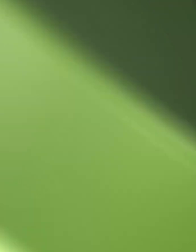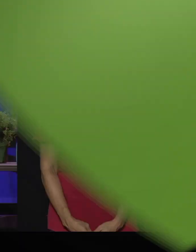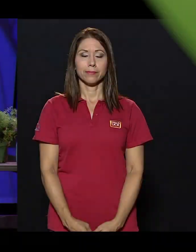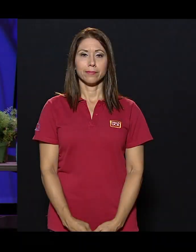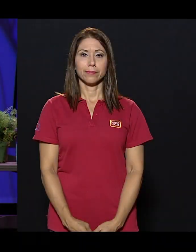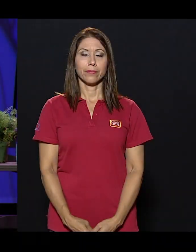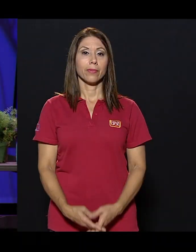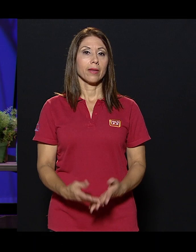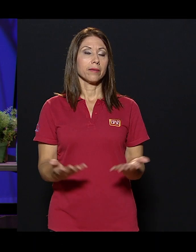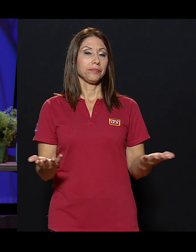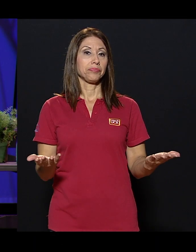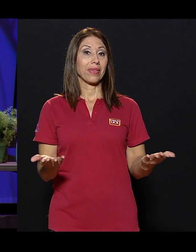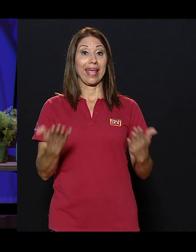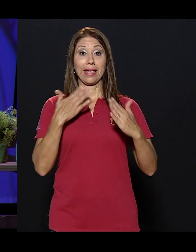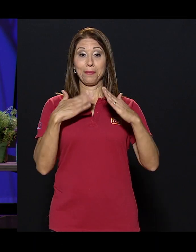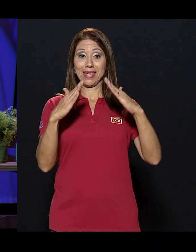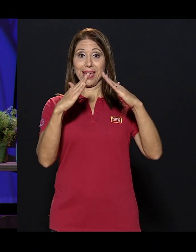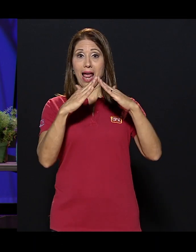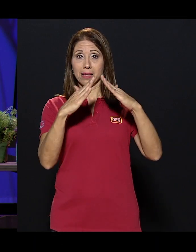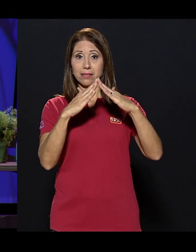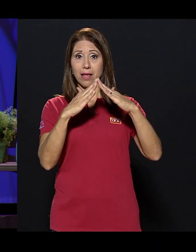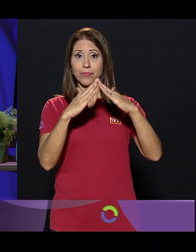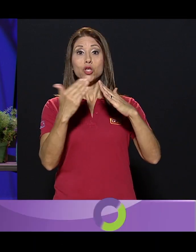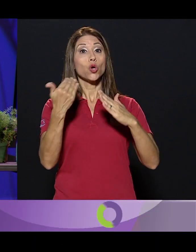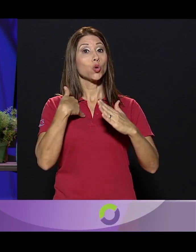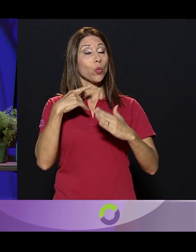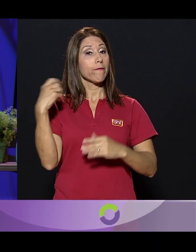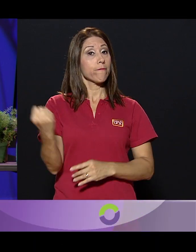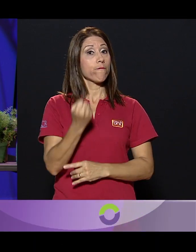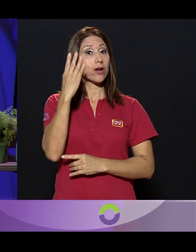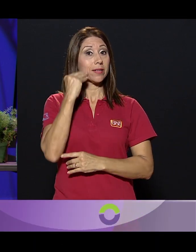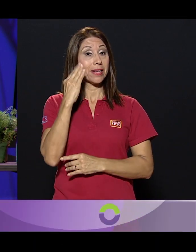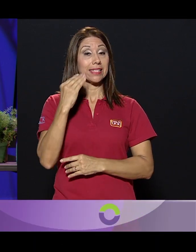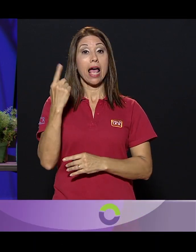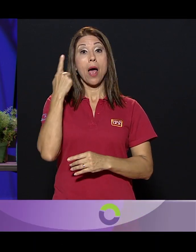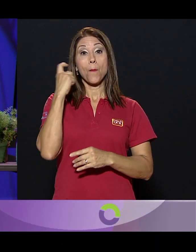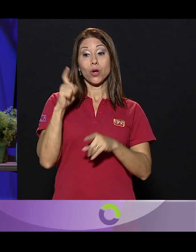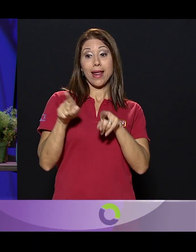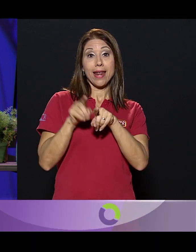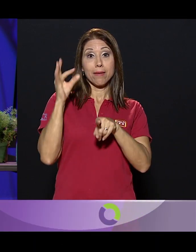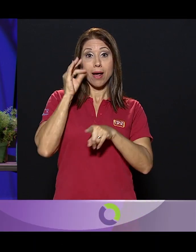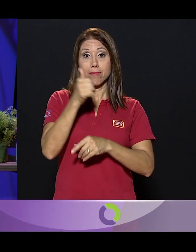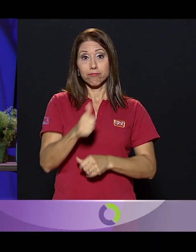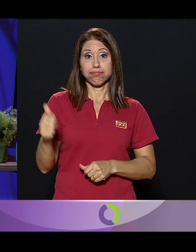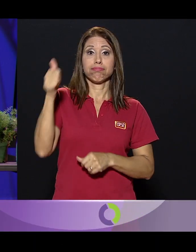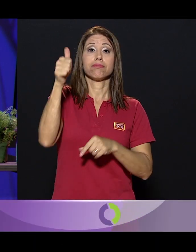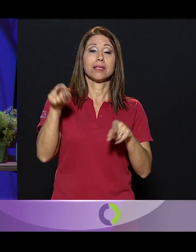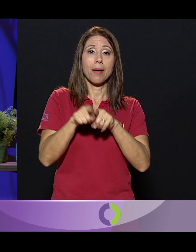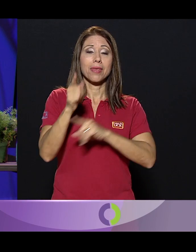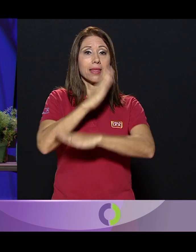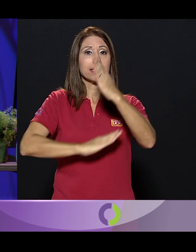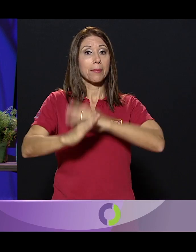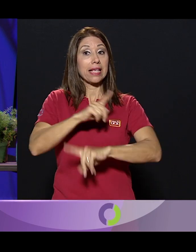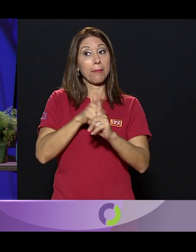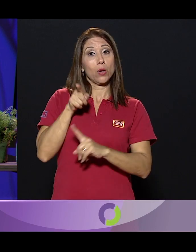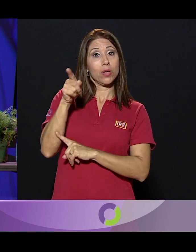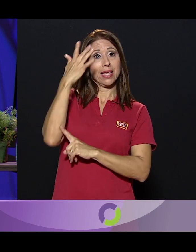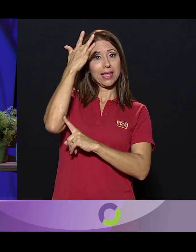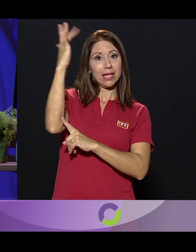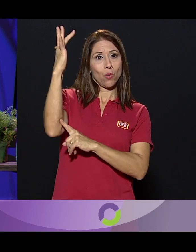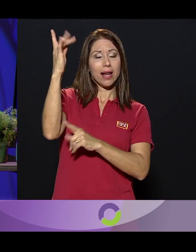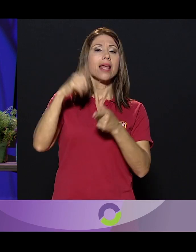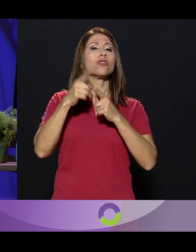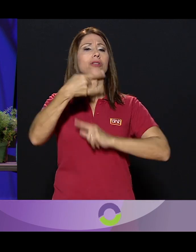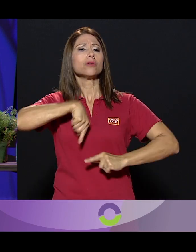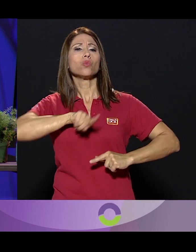En mi casa yo tuve una experiencia muy fuerte porque mi hermana mayor también tenía una discapacidad, pero tenía una discapacidad intelectual. Entonces teníamos una